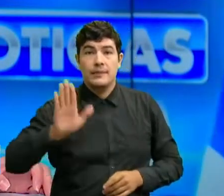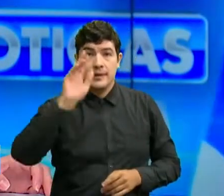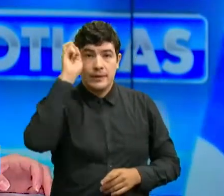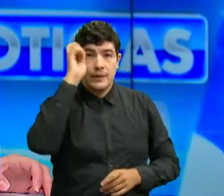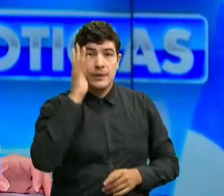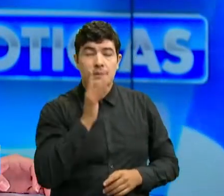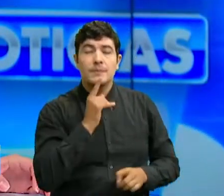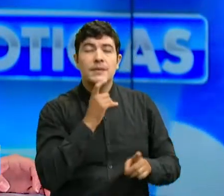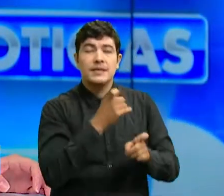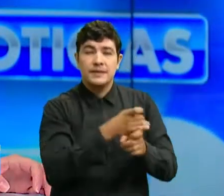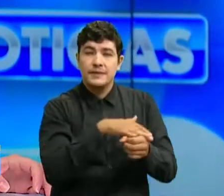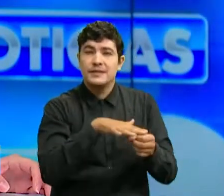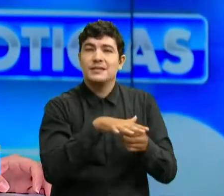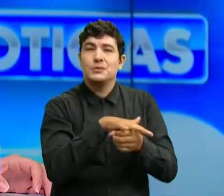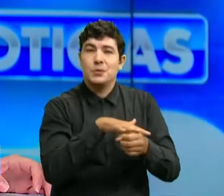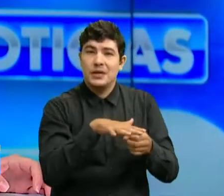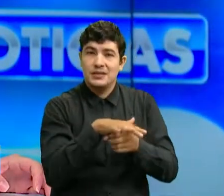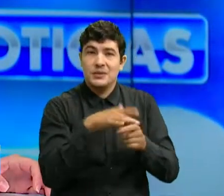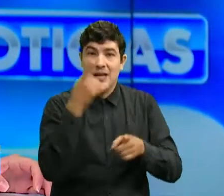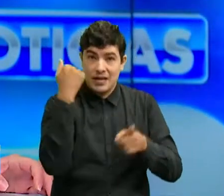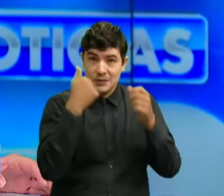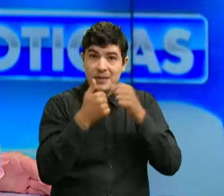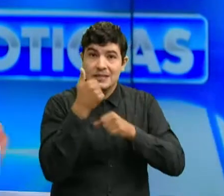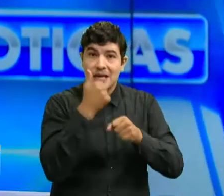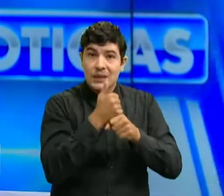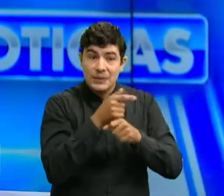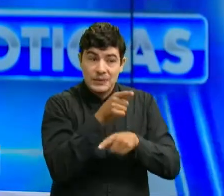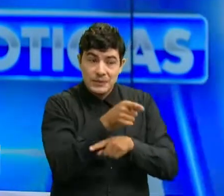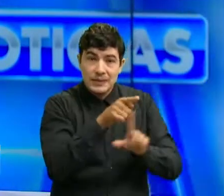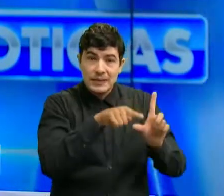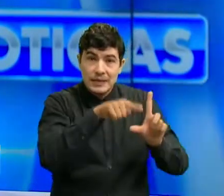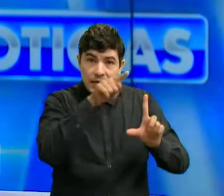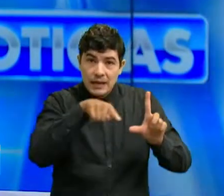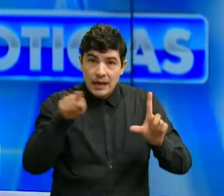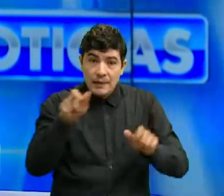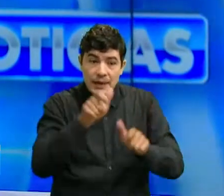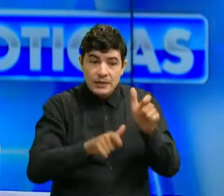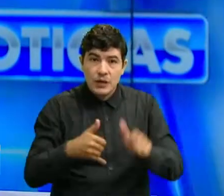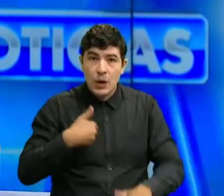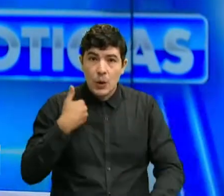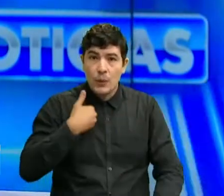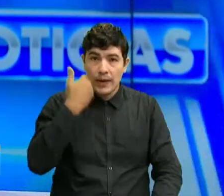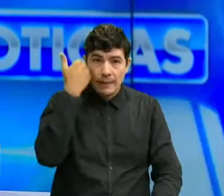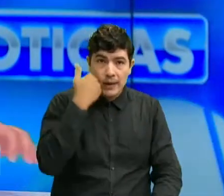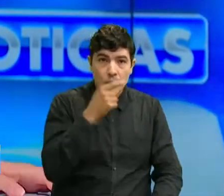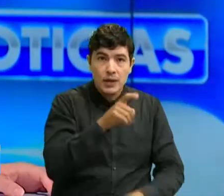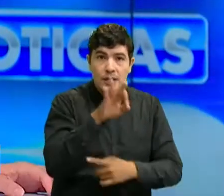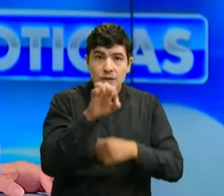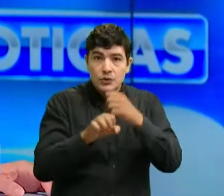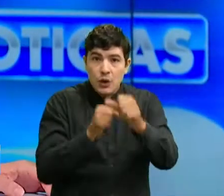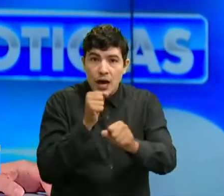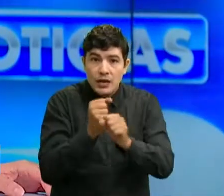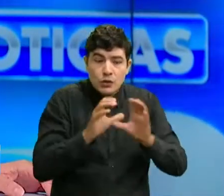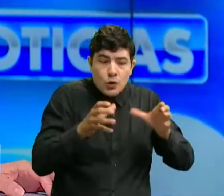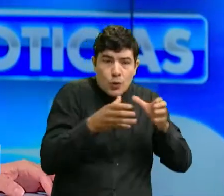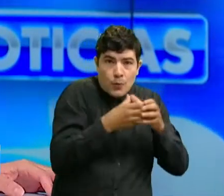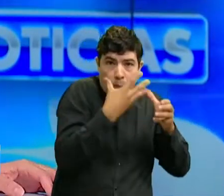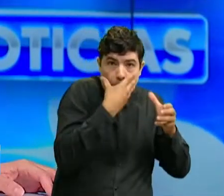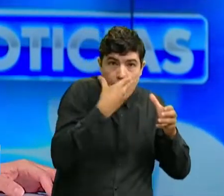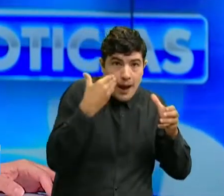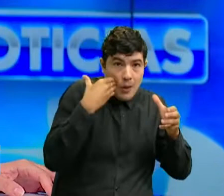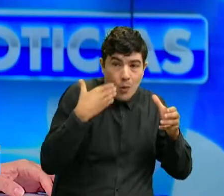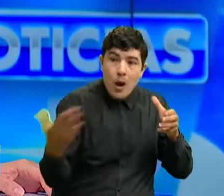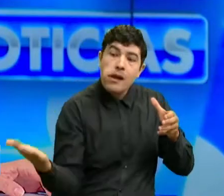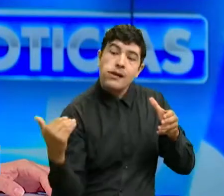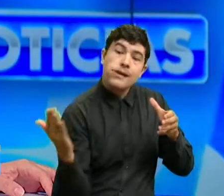el año anterior con relación a la cifra de menores y el reclutamiento forzado en los territorios la zona de catatumbo es la